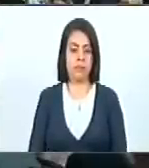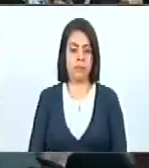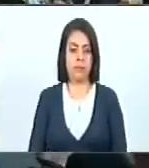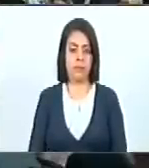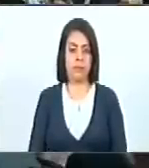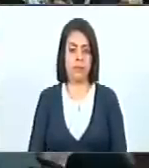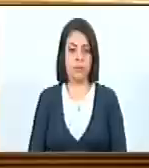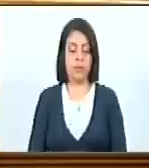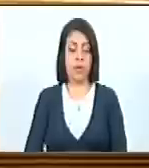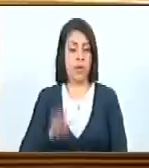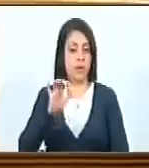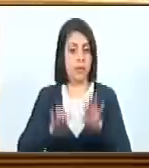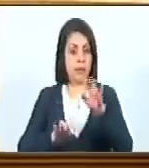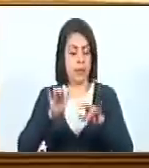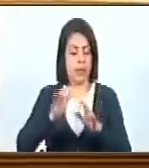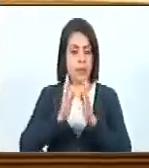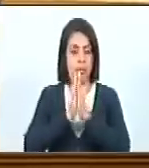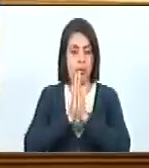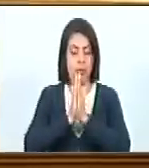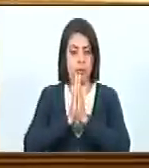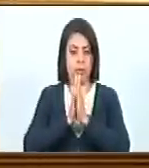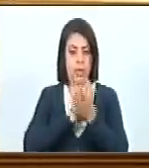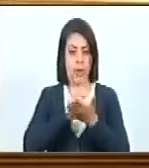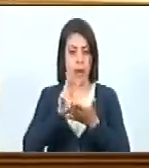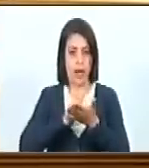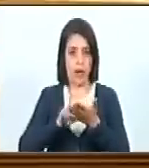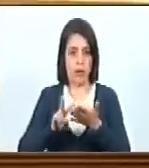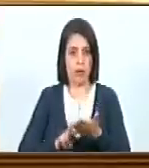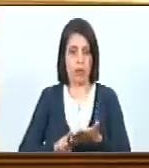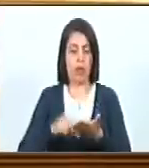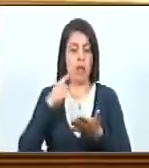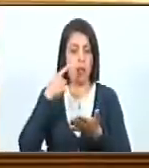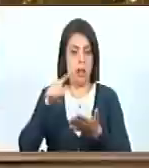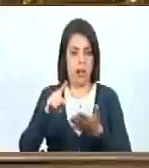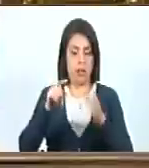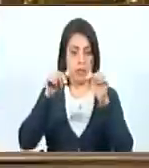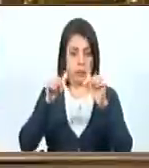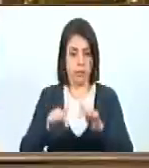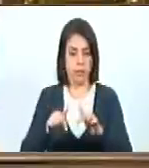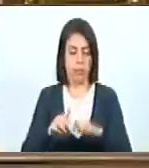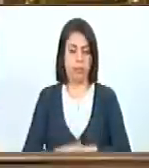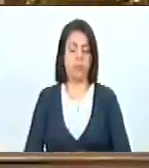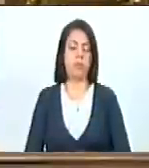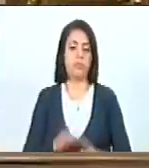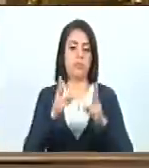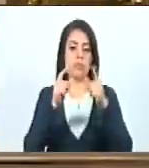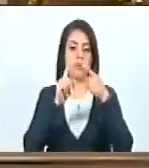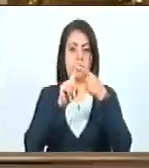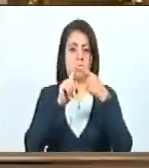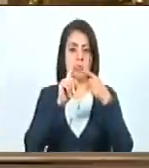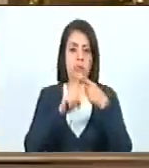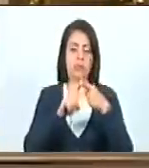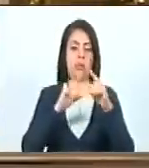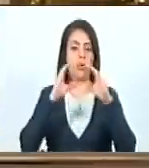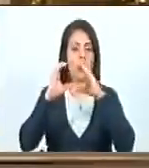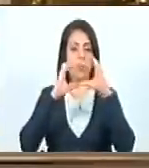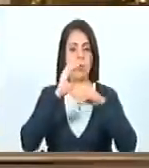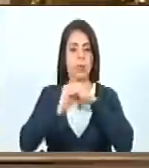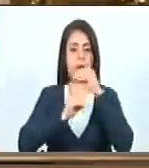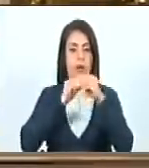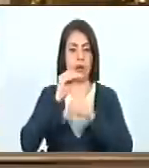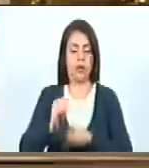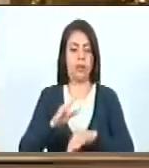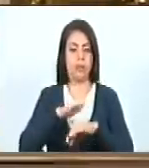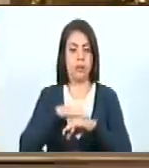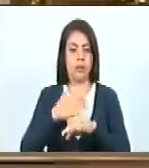Ciudadana secretaria, por favor, sírvase a dar lectura a la cuenta. Cuenta número 1, comunicaciones